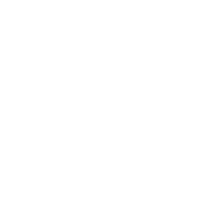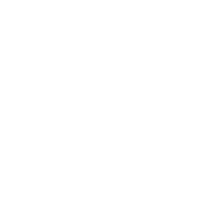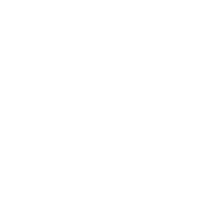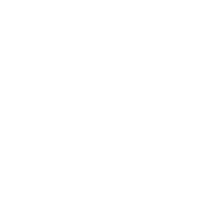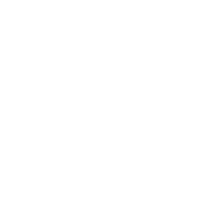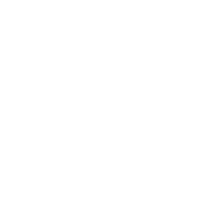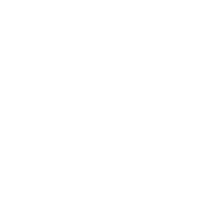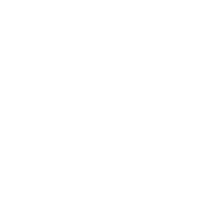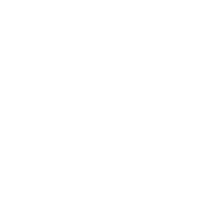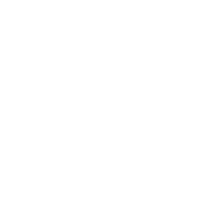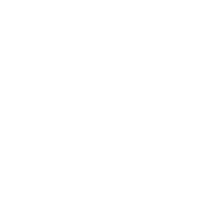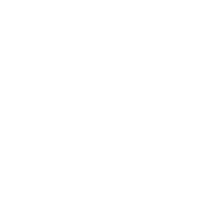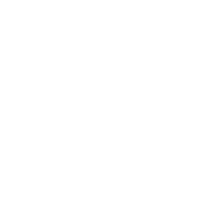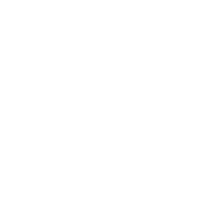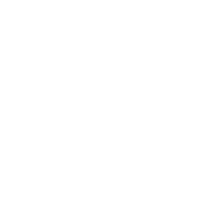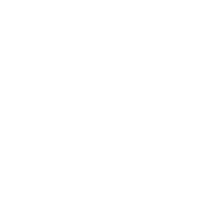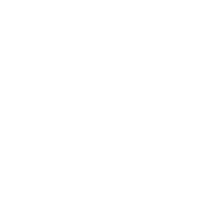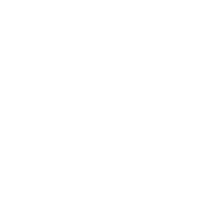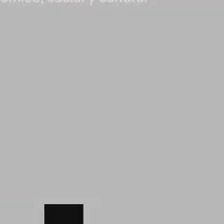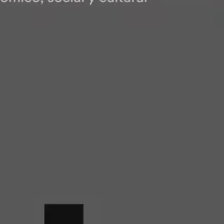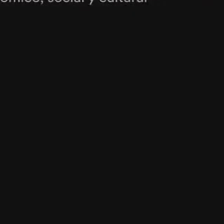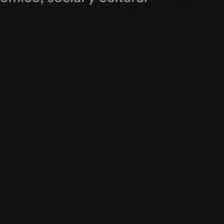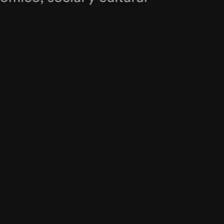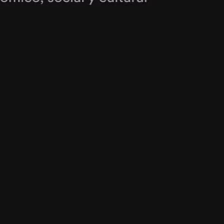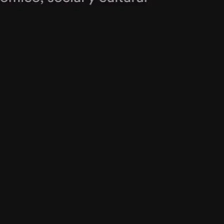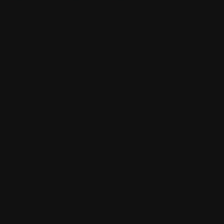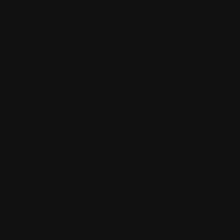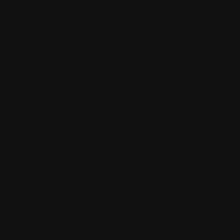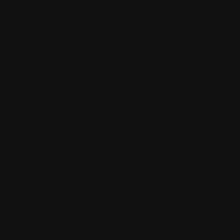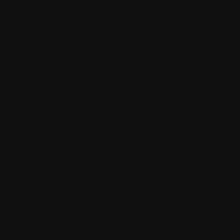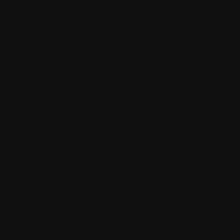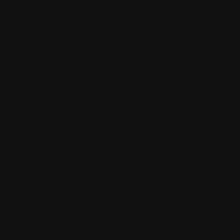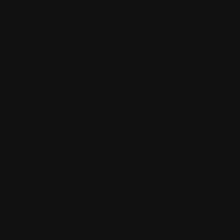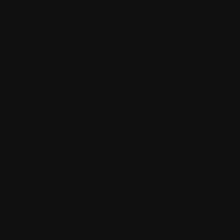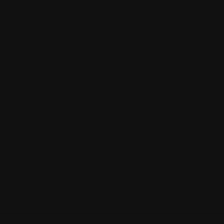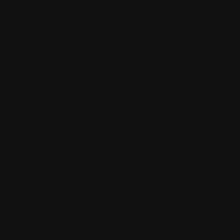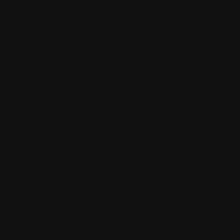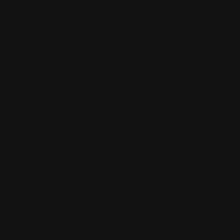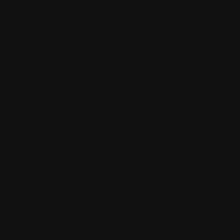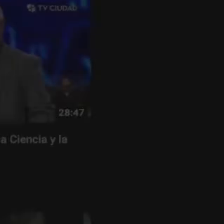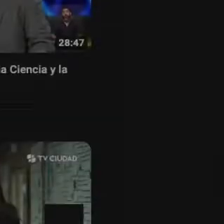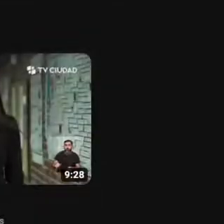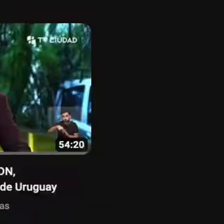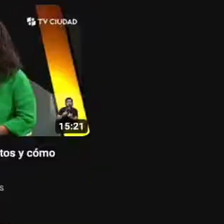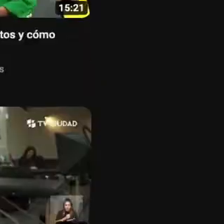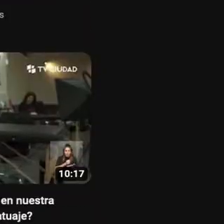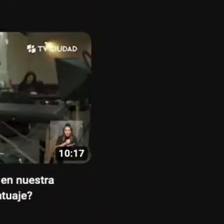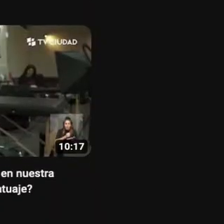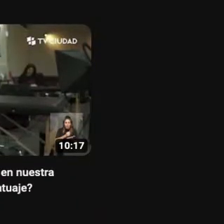Vico Uruguay, líder en biología molecular, auspicia y apoya la difusión de los principales contenidos de Sobre